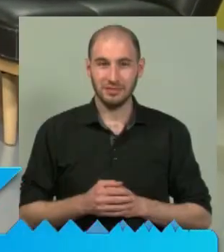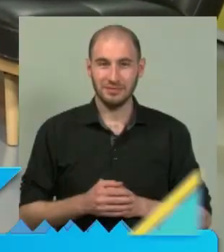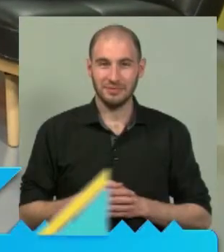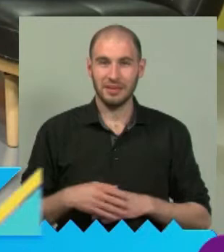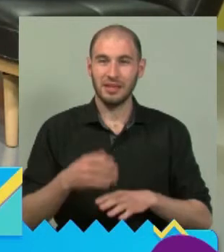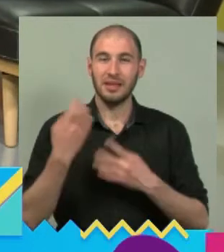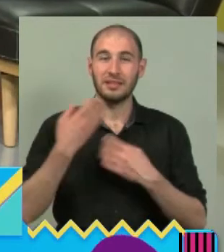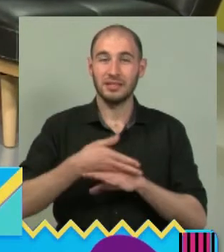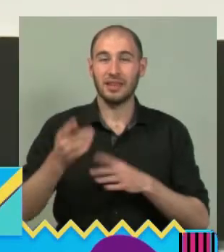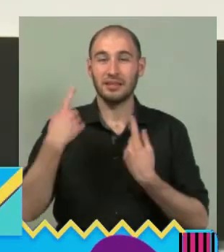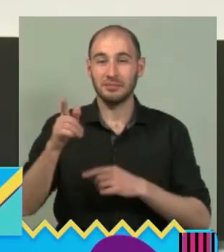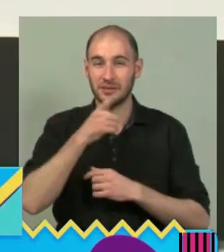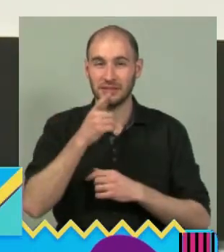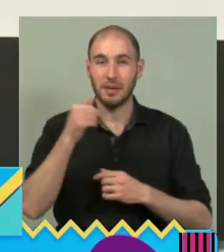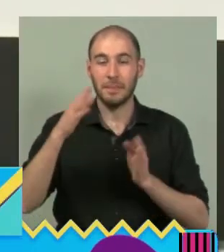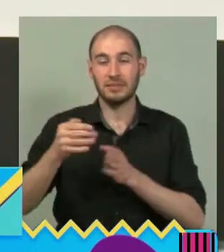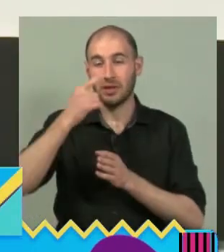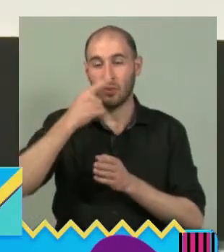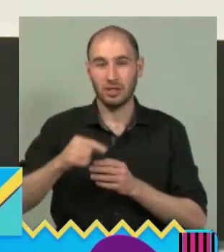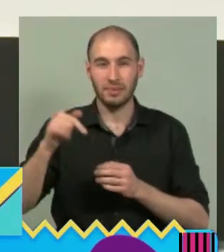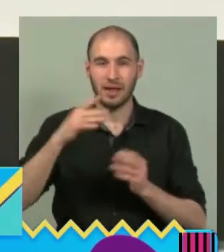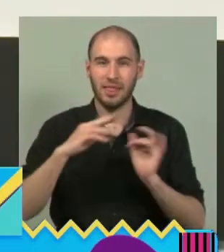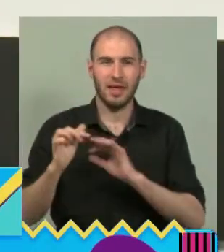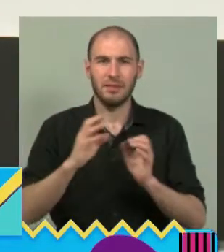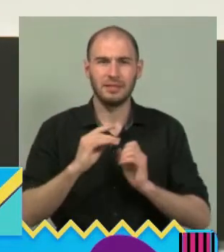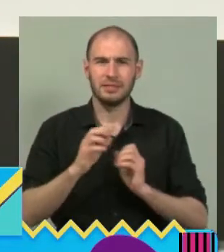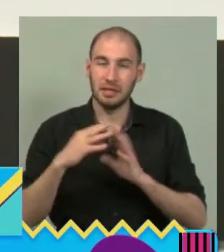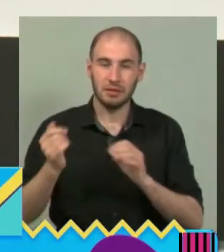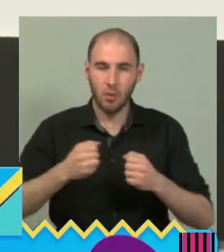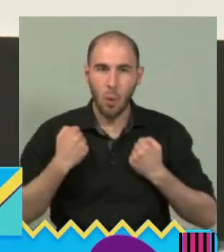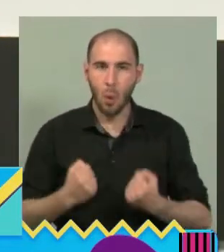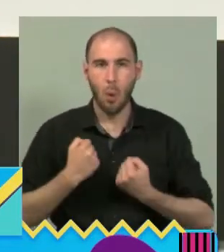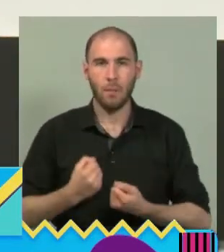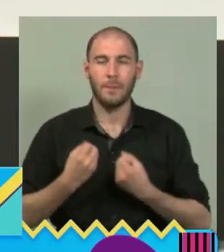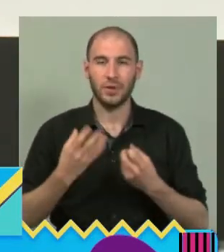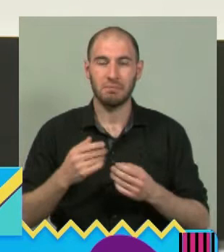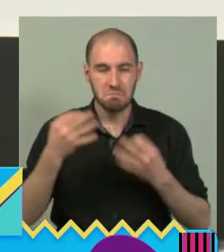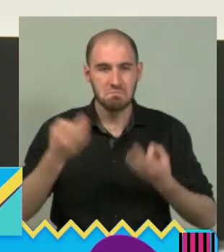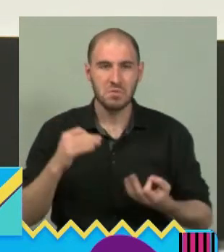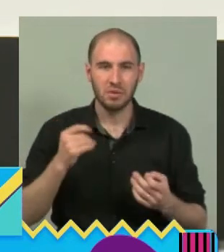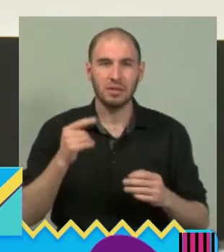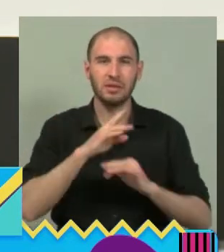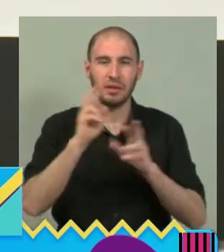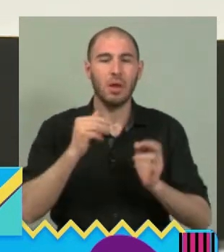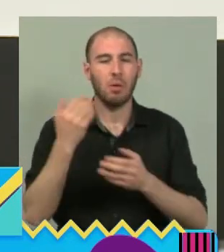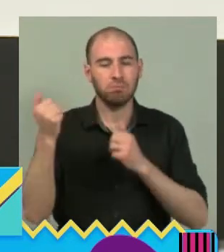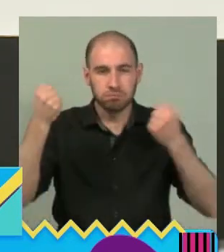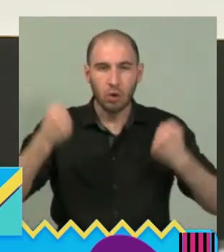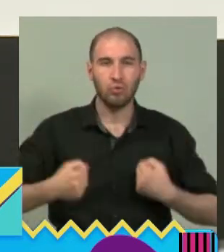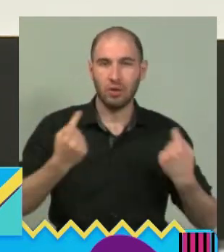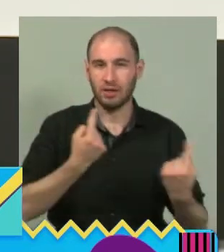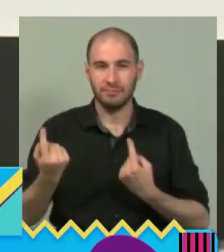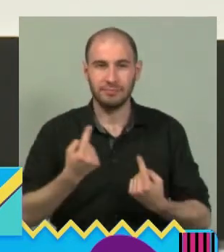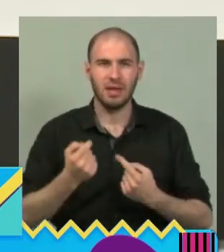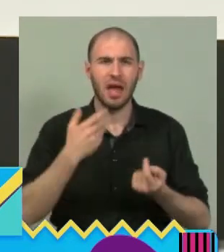Continuamos en Distintos Parecidos, llegamos al último bloque de este debate, un debate intenso porque está bueno que se planteen así las posturas también.